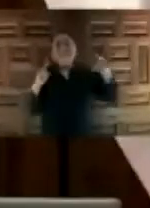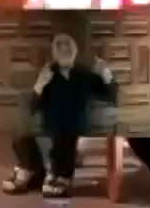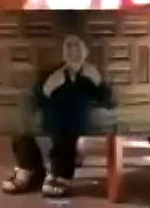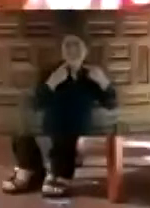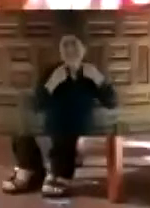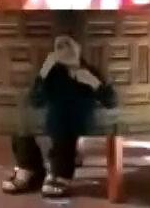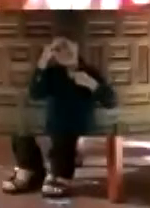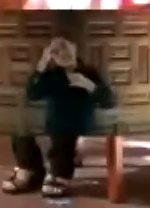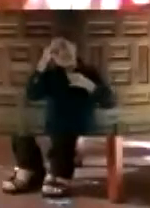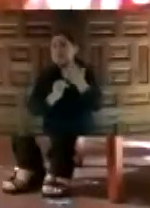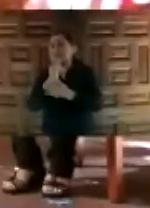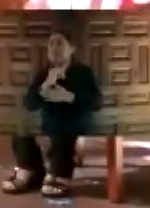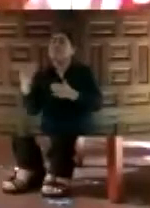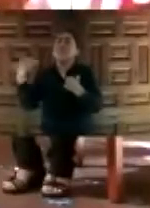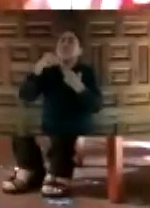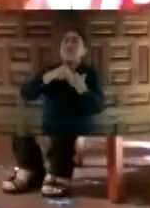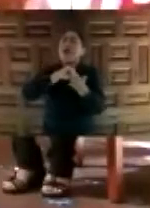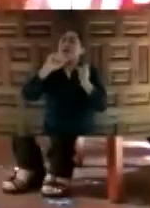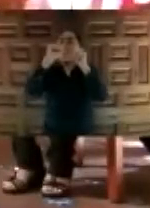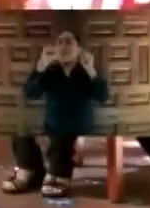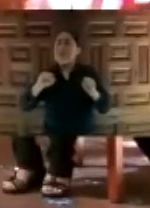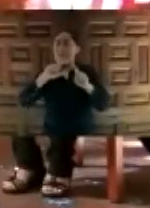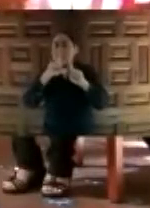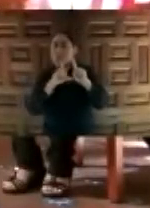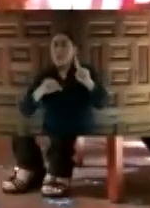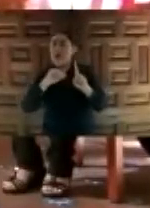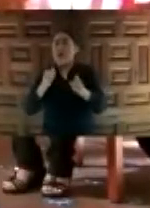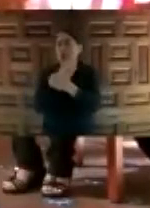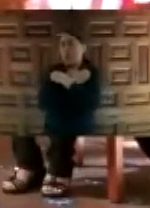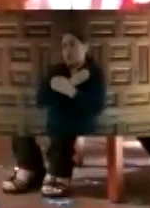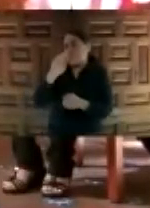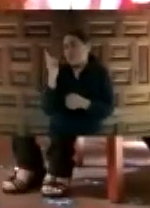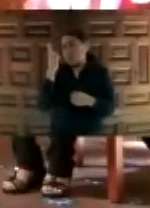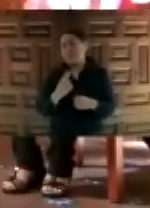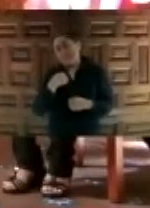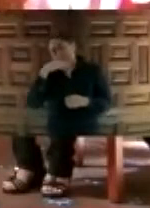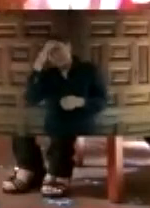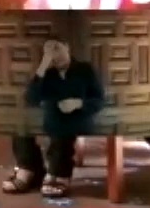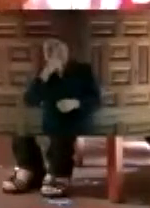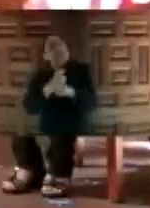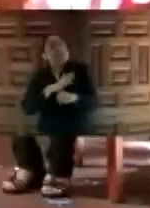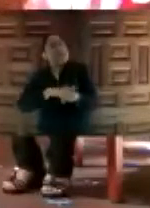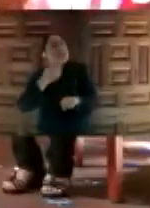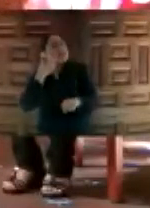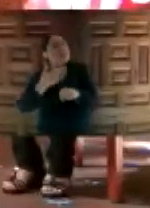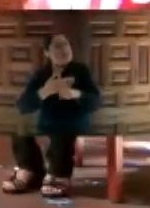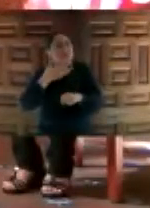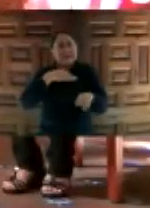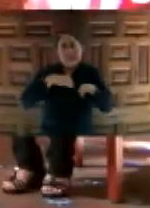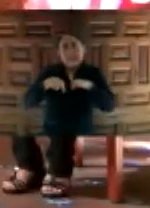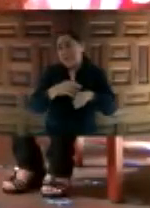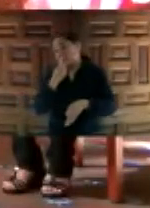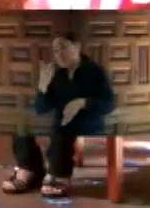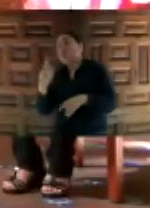definir como la integración del Sistema Nacional de Educación Superior. Creo que el primer reto en ese sentido tiene que ver evidentemente con la pregunta que es